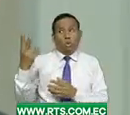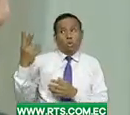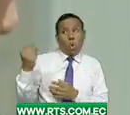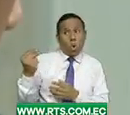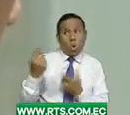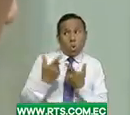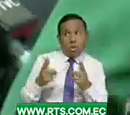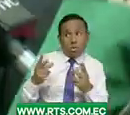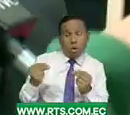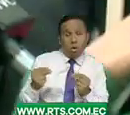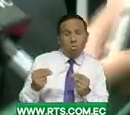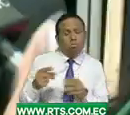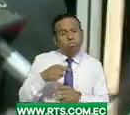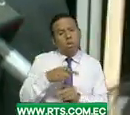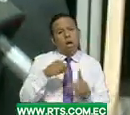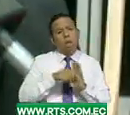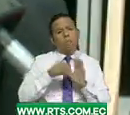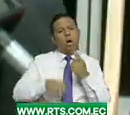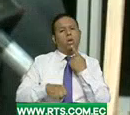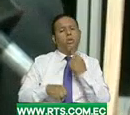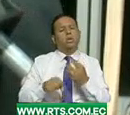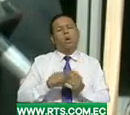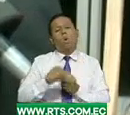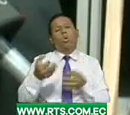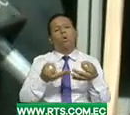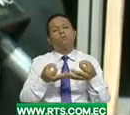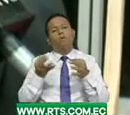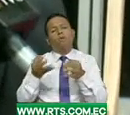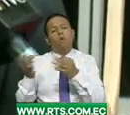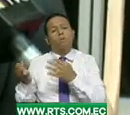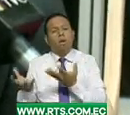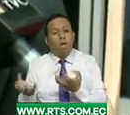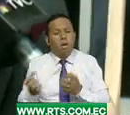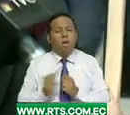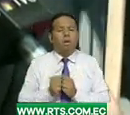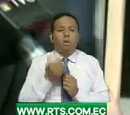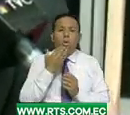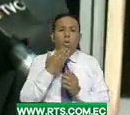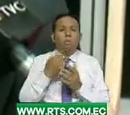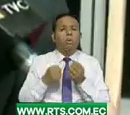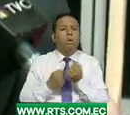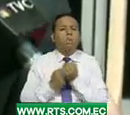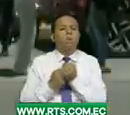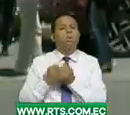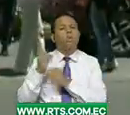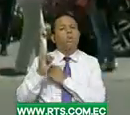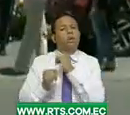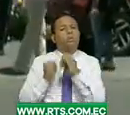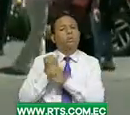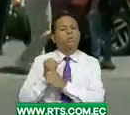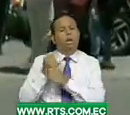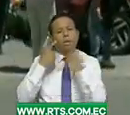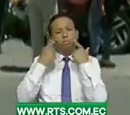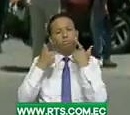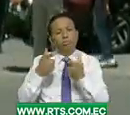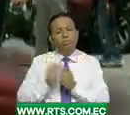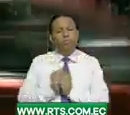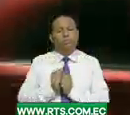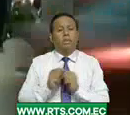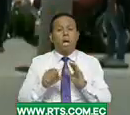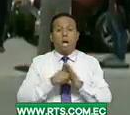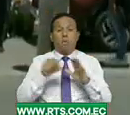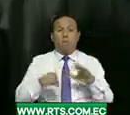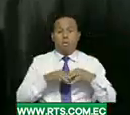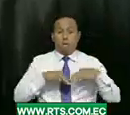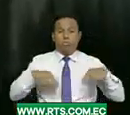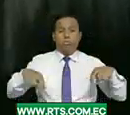recursos. También estamos ya pidiendo, finiquitando lo que es la ayuda y corporación internacional. Durante la audiencia, un grupo de personas en los exteriores